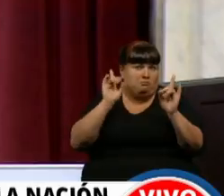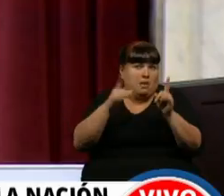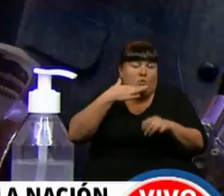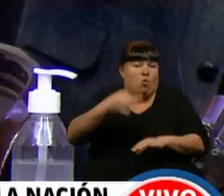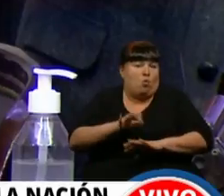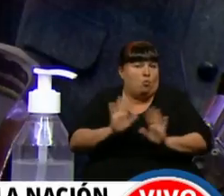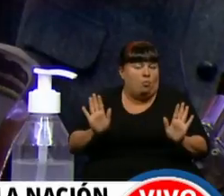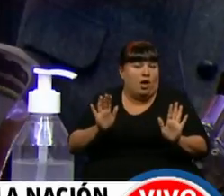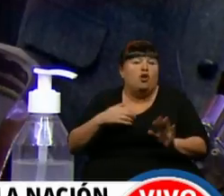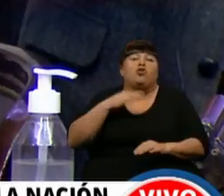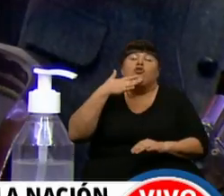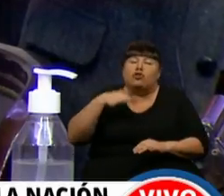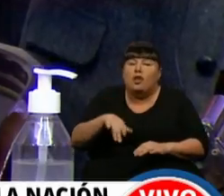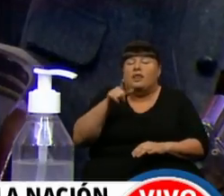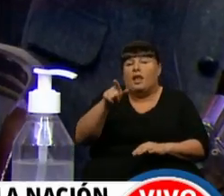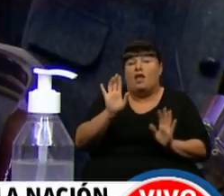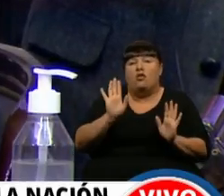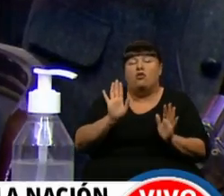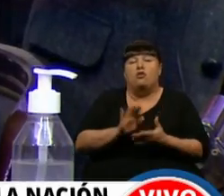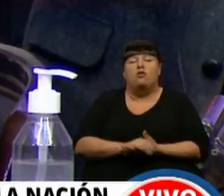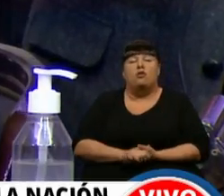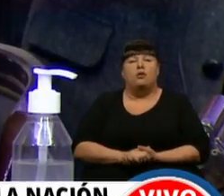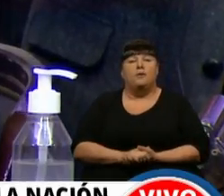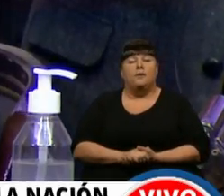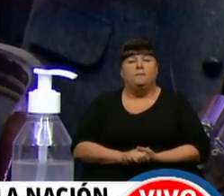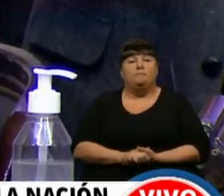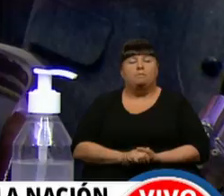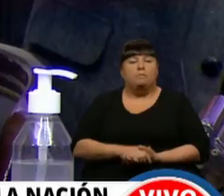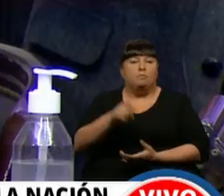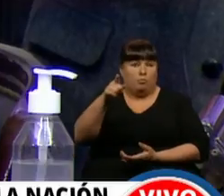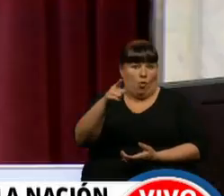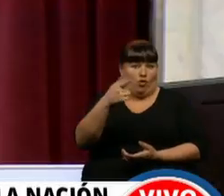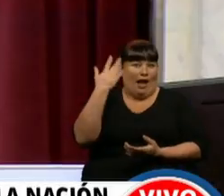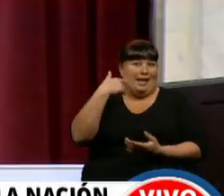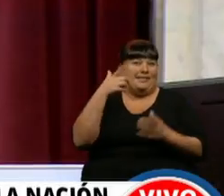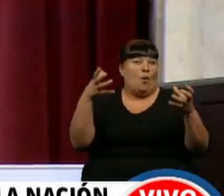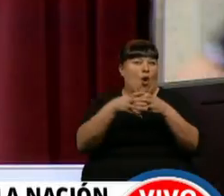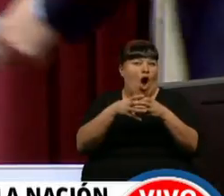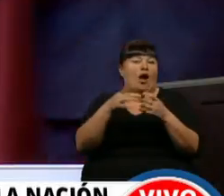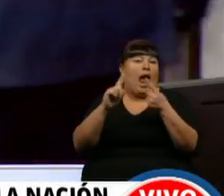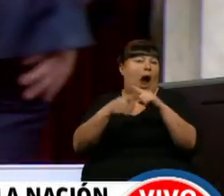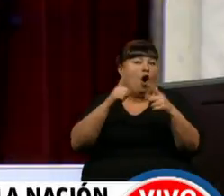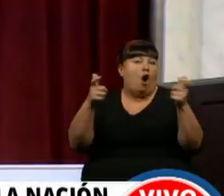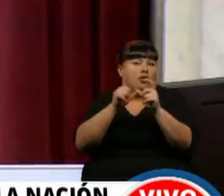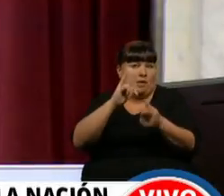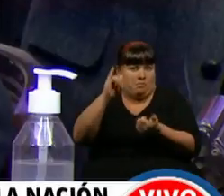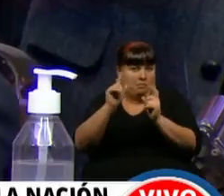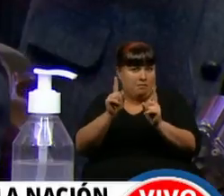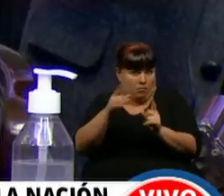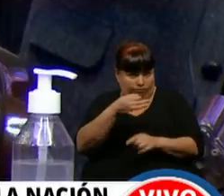que eso entiendo diputado wolf qué es lo que usted manifestó en su bloque estaba acordado en la comisión es